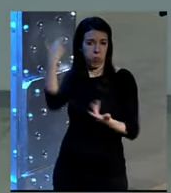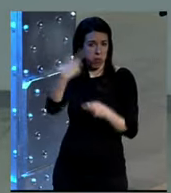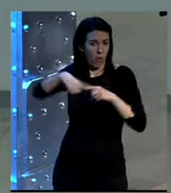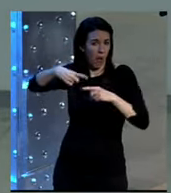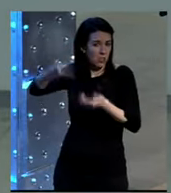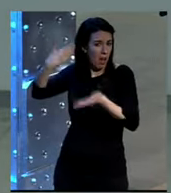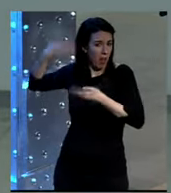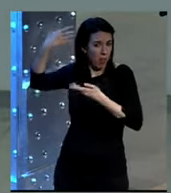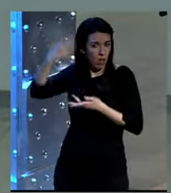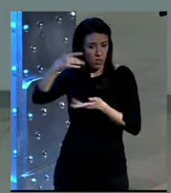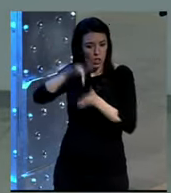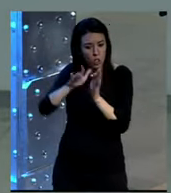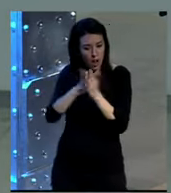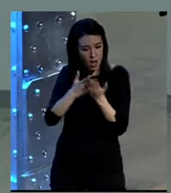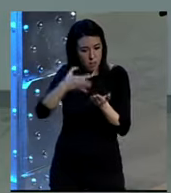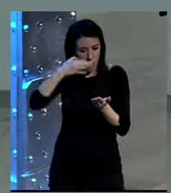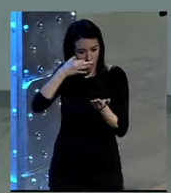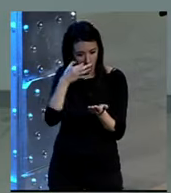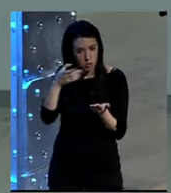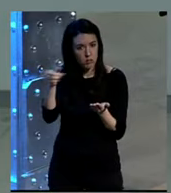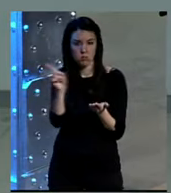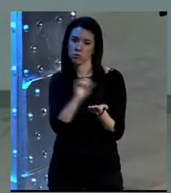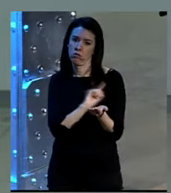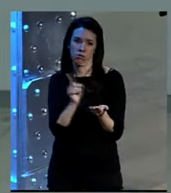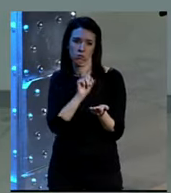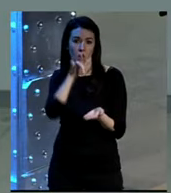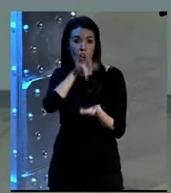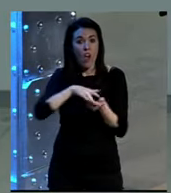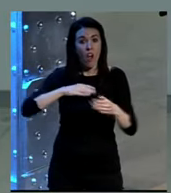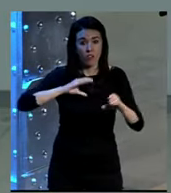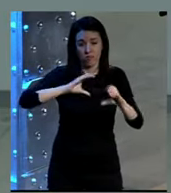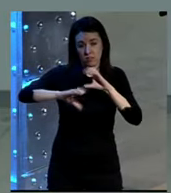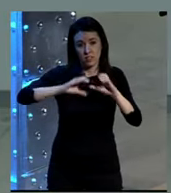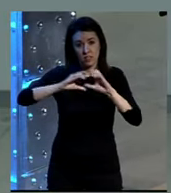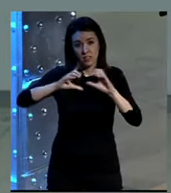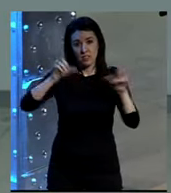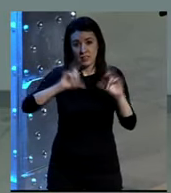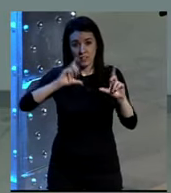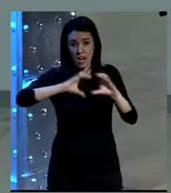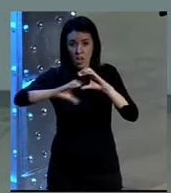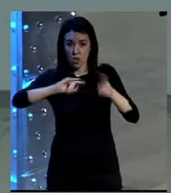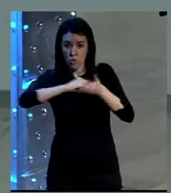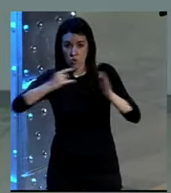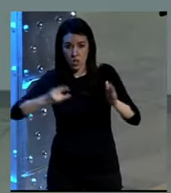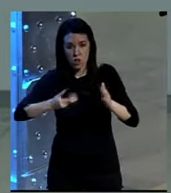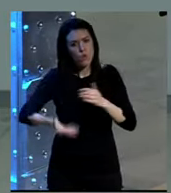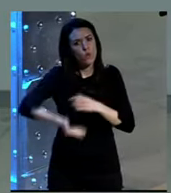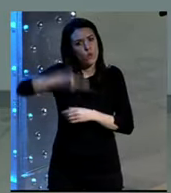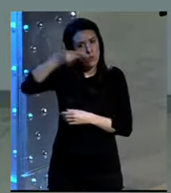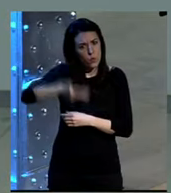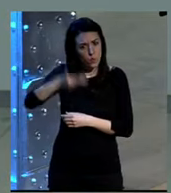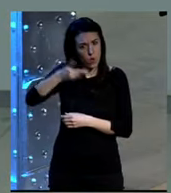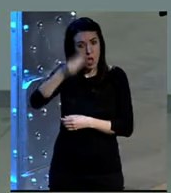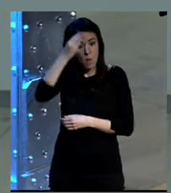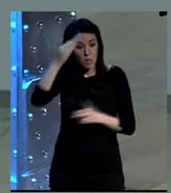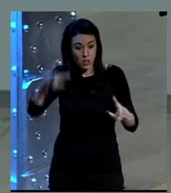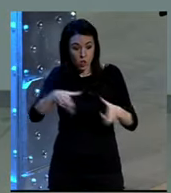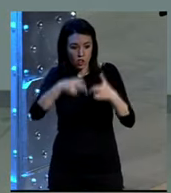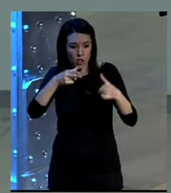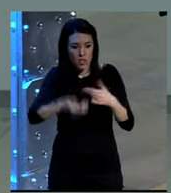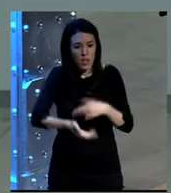este libro te das cuenta que no, que las telecomunicaciones fueron muy importantes, yo diría casi hasta más importantes para la